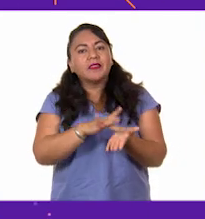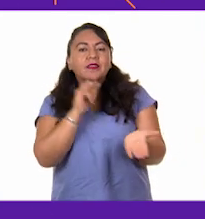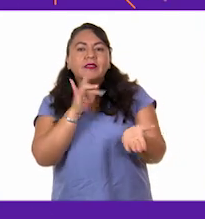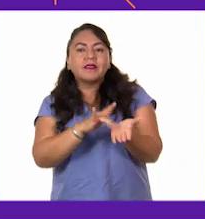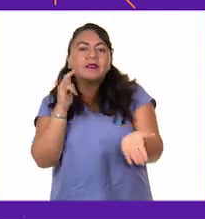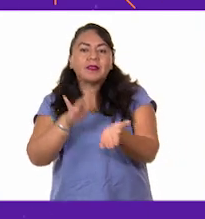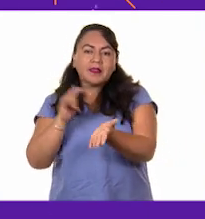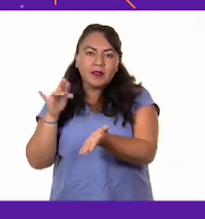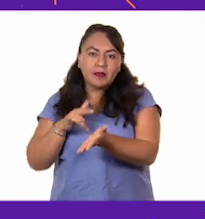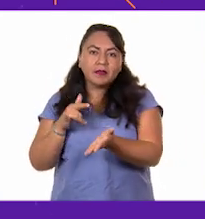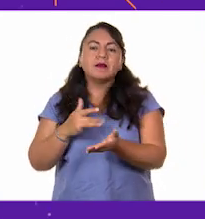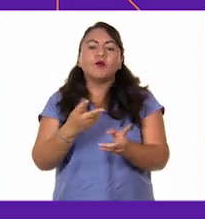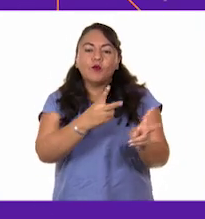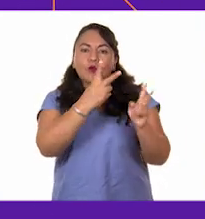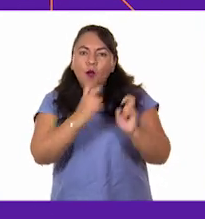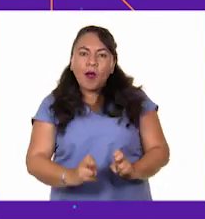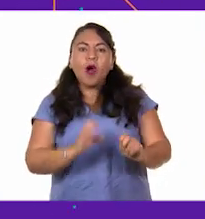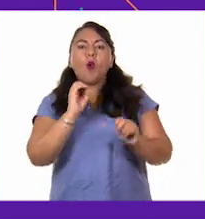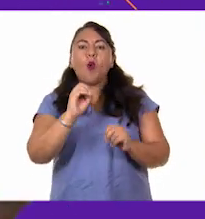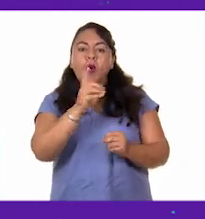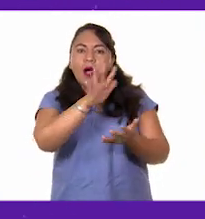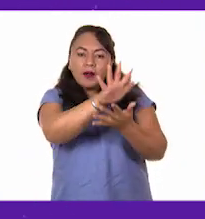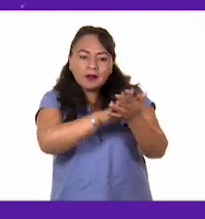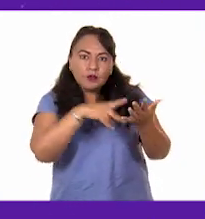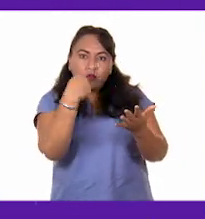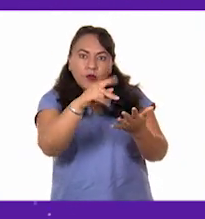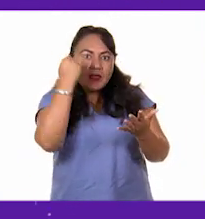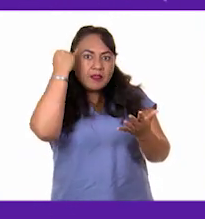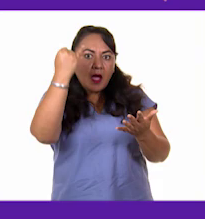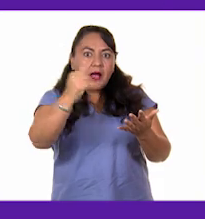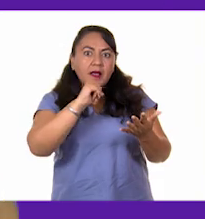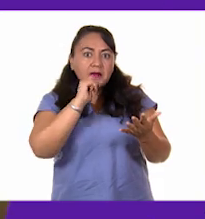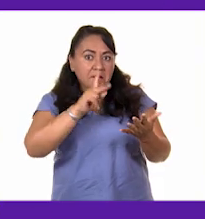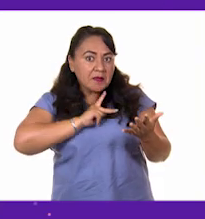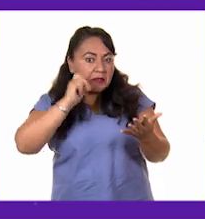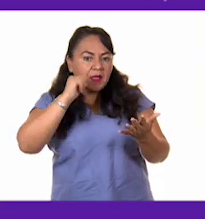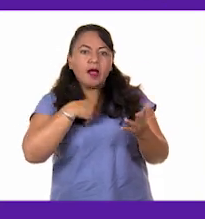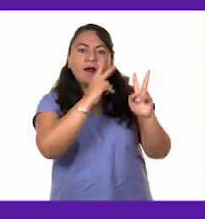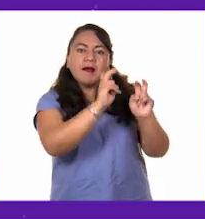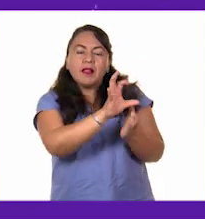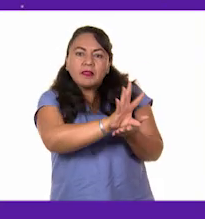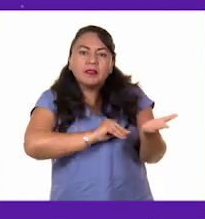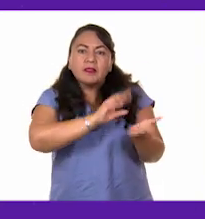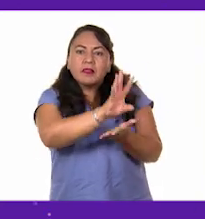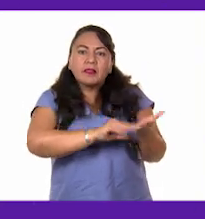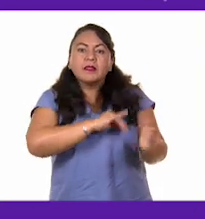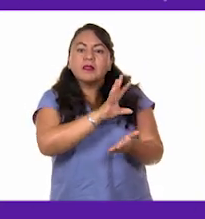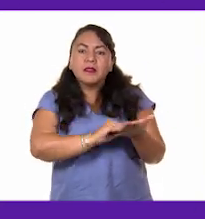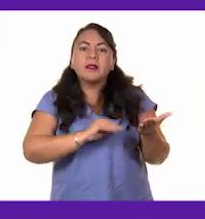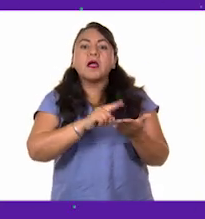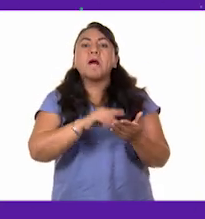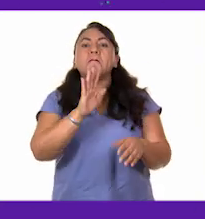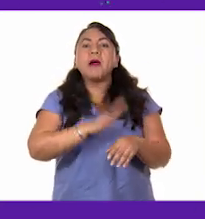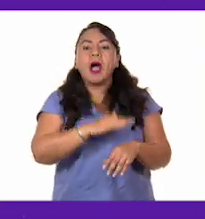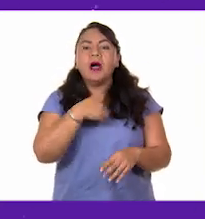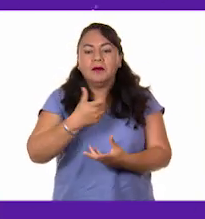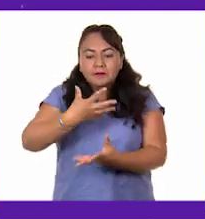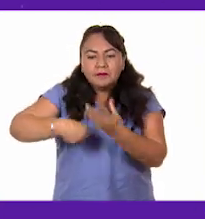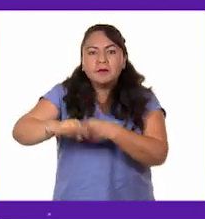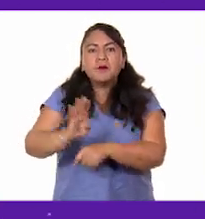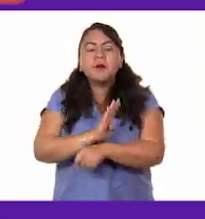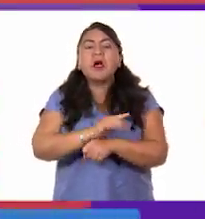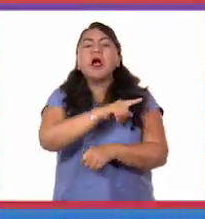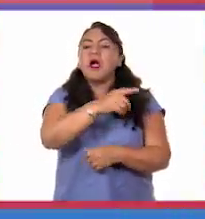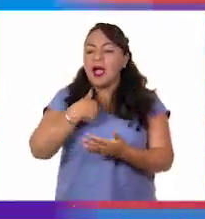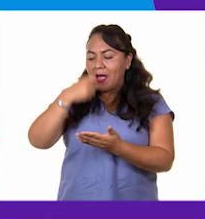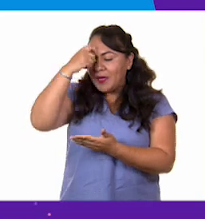esta situación, robando o copiando el contenido que no es suyo, lo cual perjudica el reconocimiento y beneficio económico de